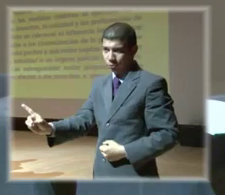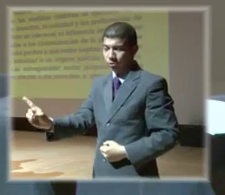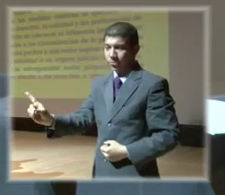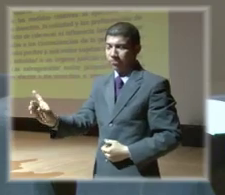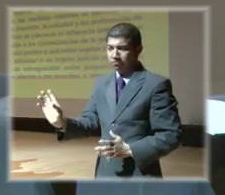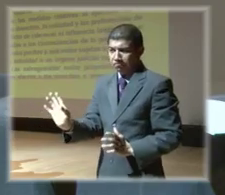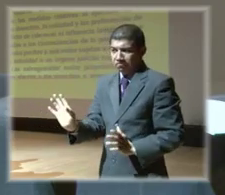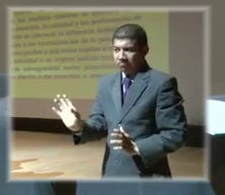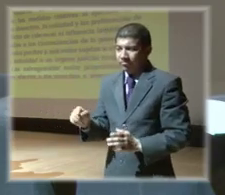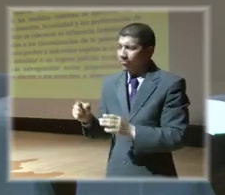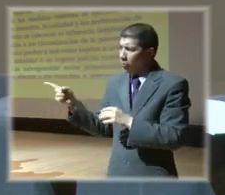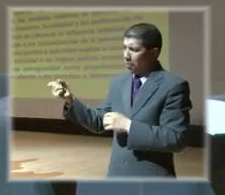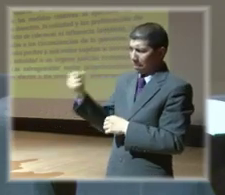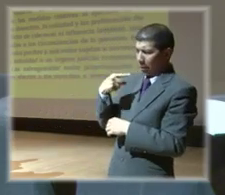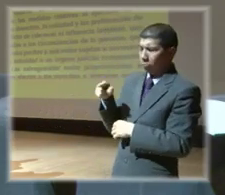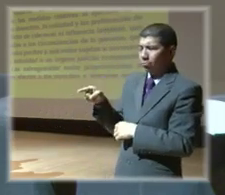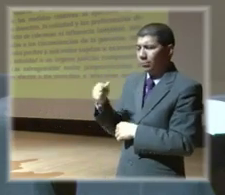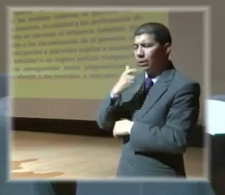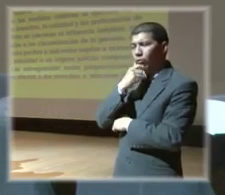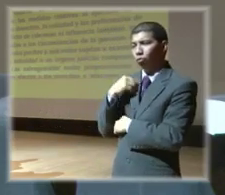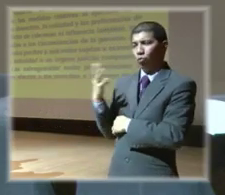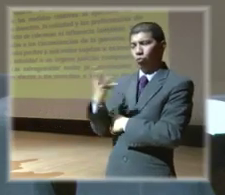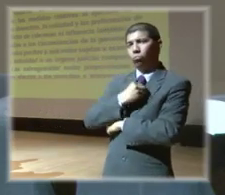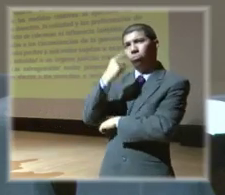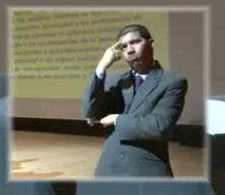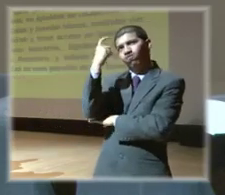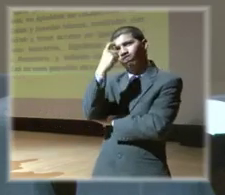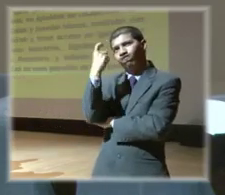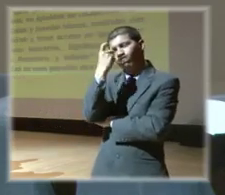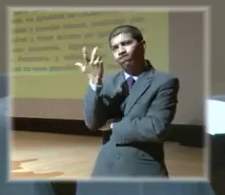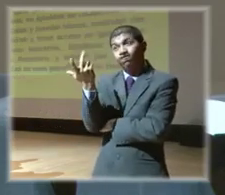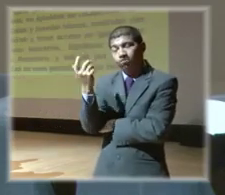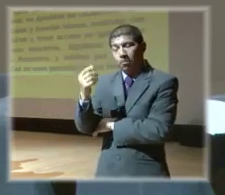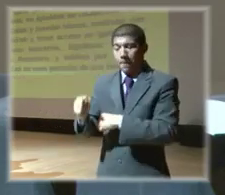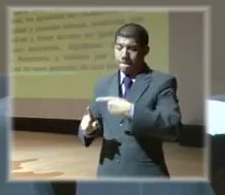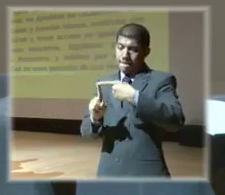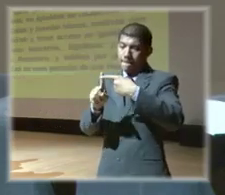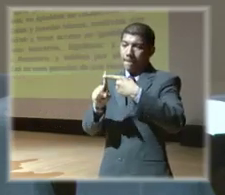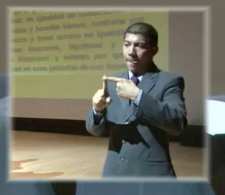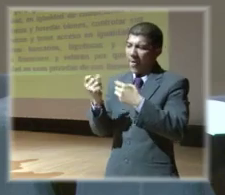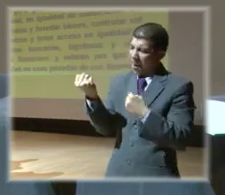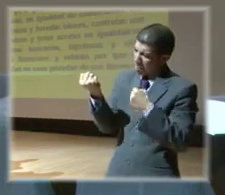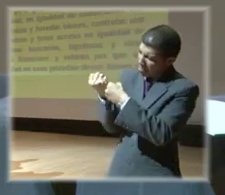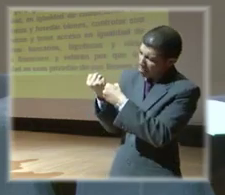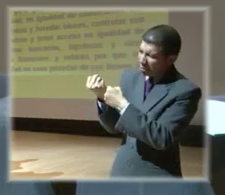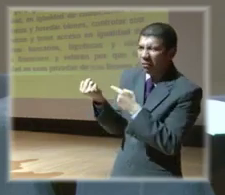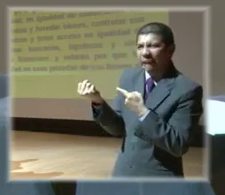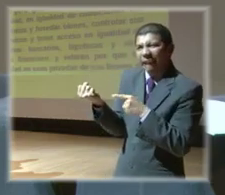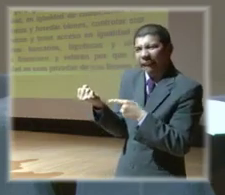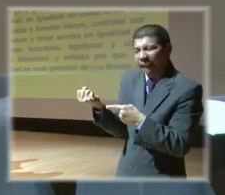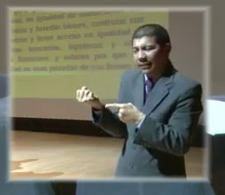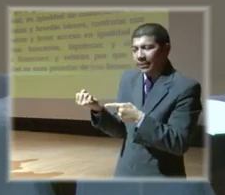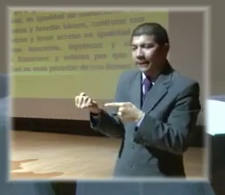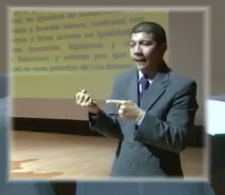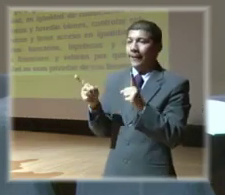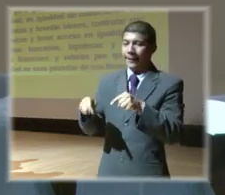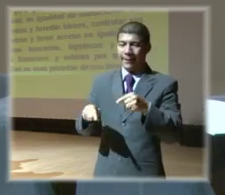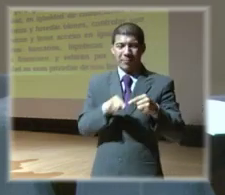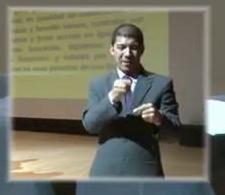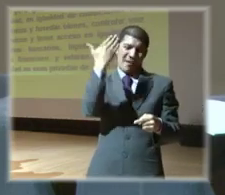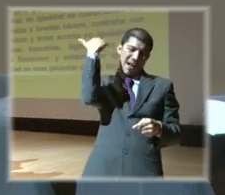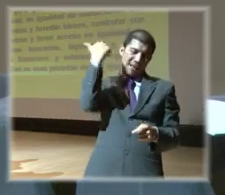bien dices en la pregunta, nos hace pensar primero qué es un apoyo y segundo cómo vamos a pasar de modelo.